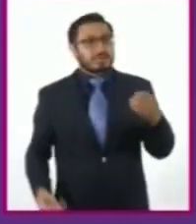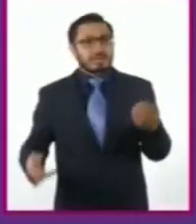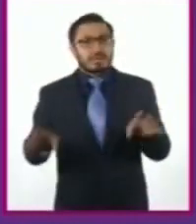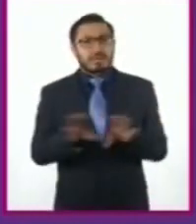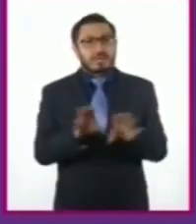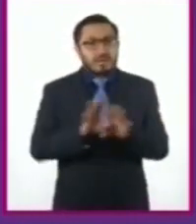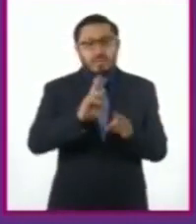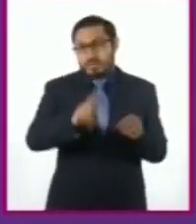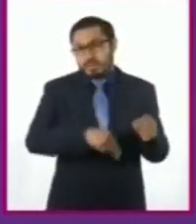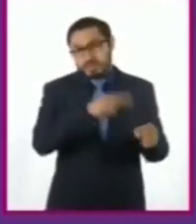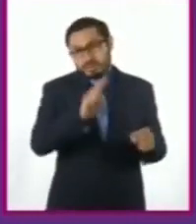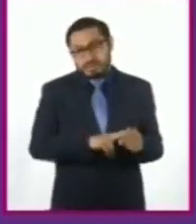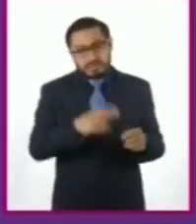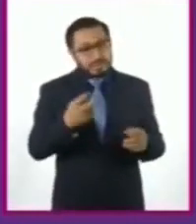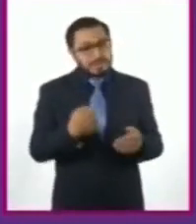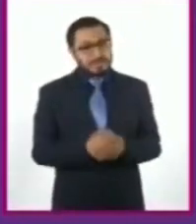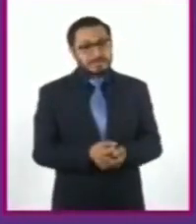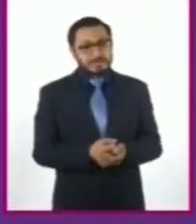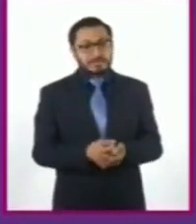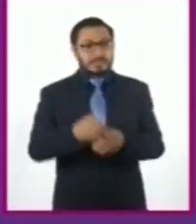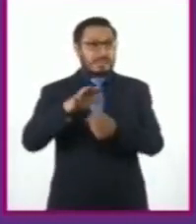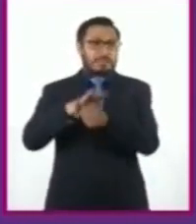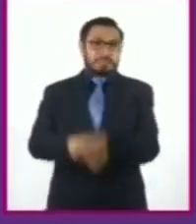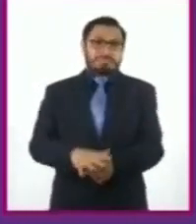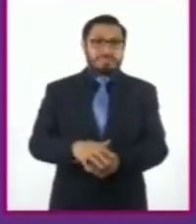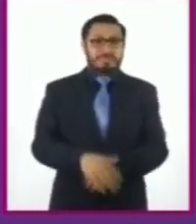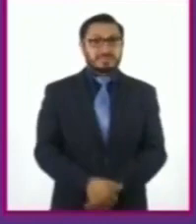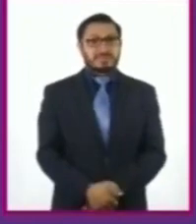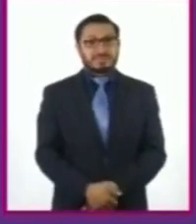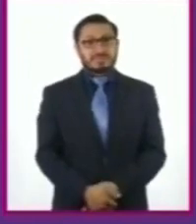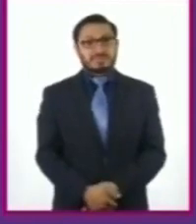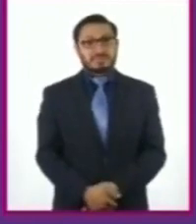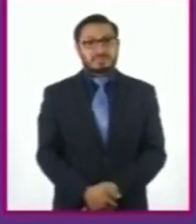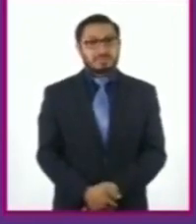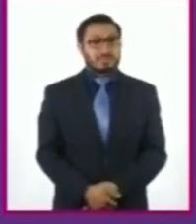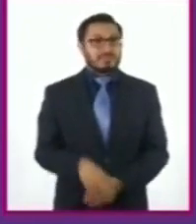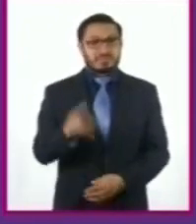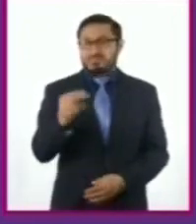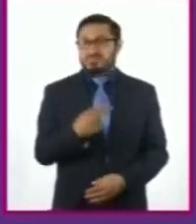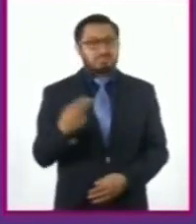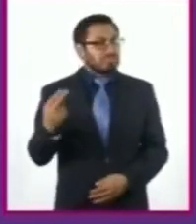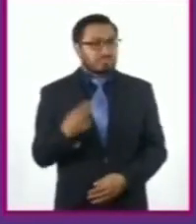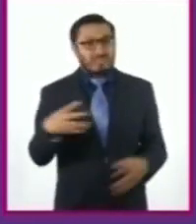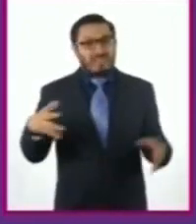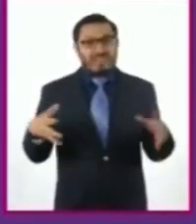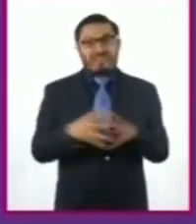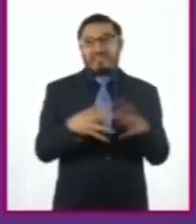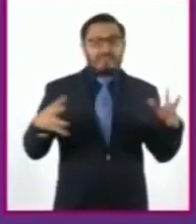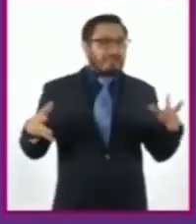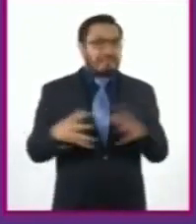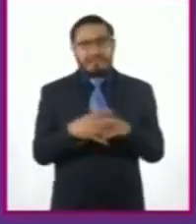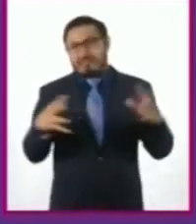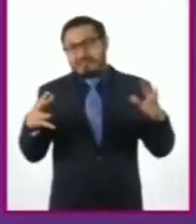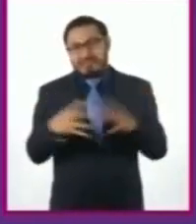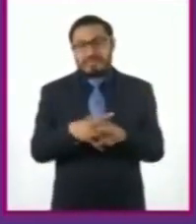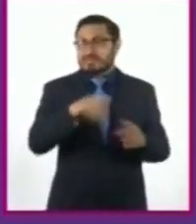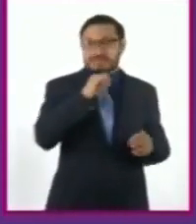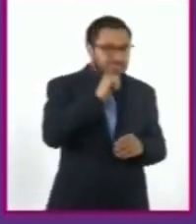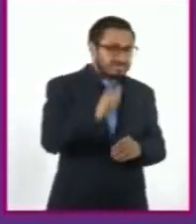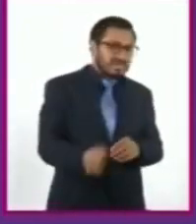natural pues se sometieron. No fue necesario guerrear